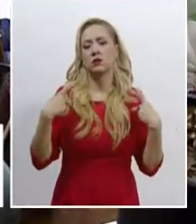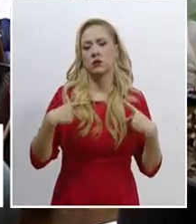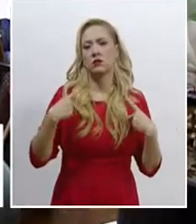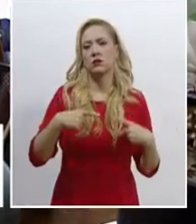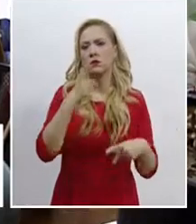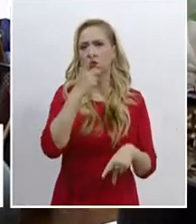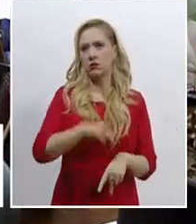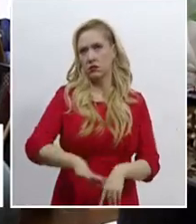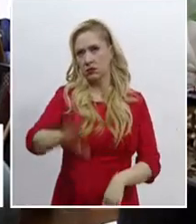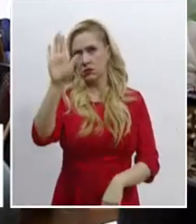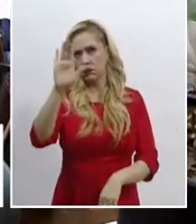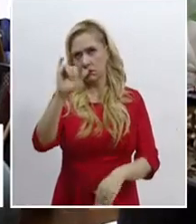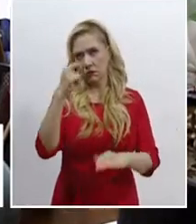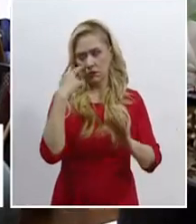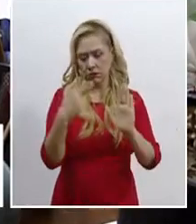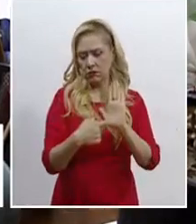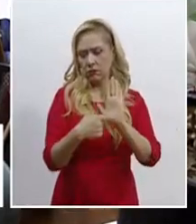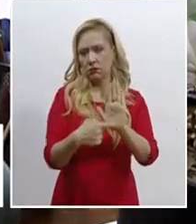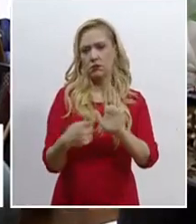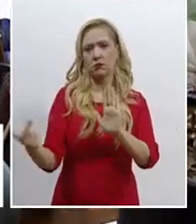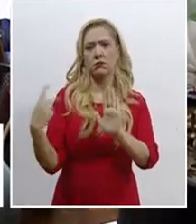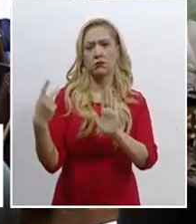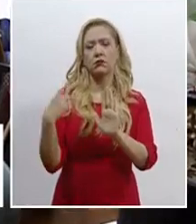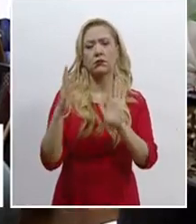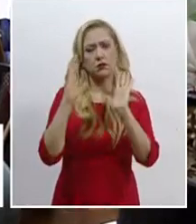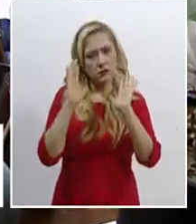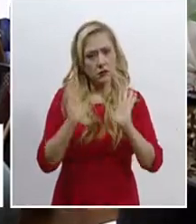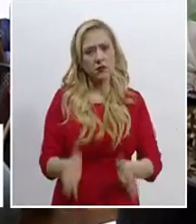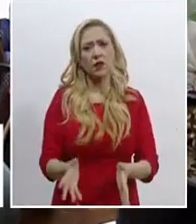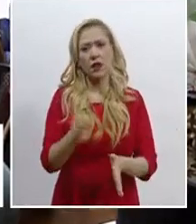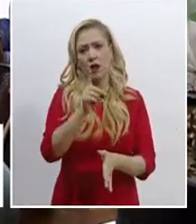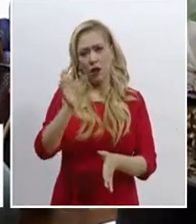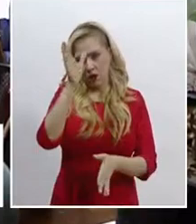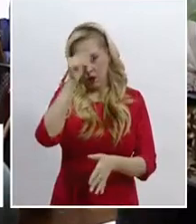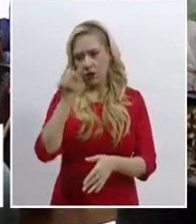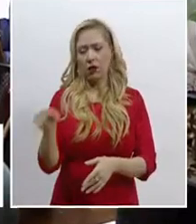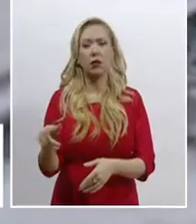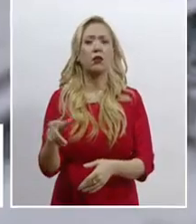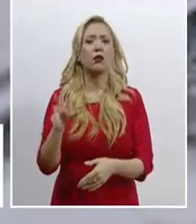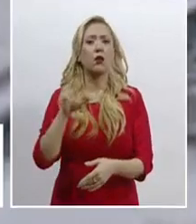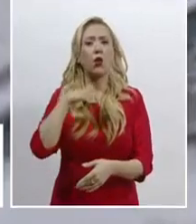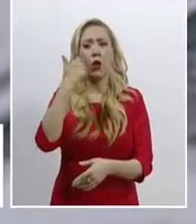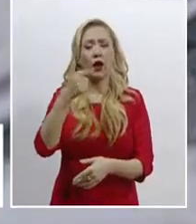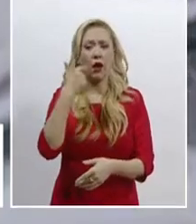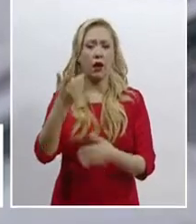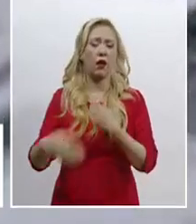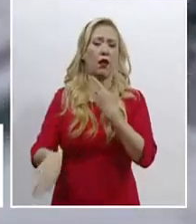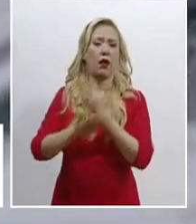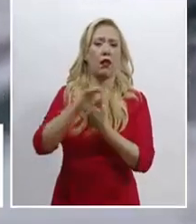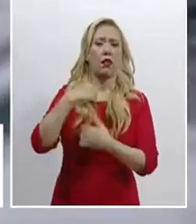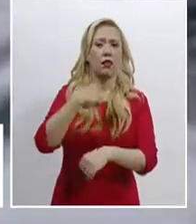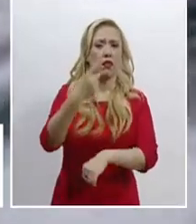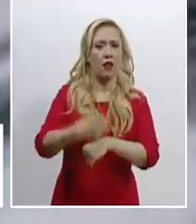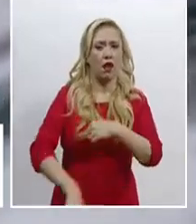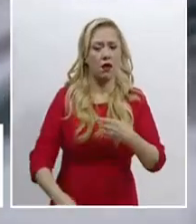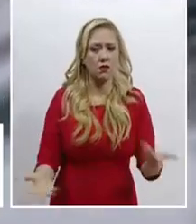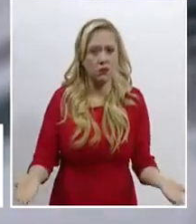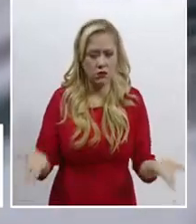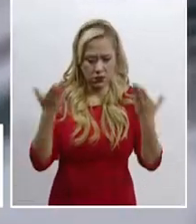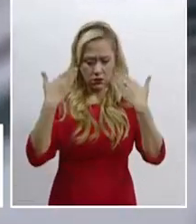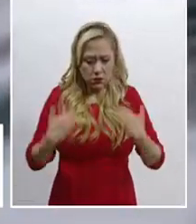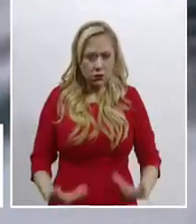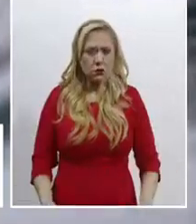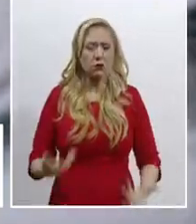responsabilidad civil y demuestre la existencia de un hecho ilícito que le haya causado un daño moral por la lesión a un derecho o interés